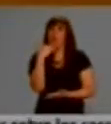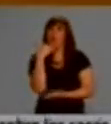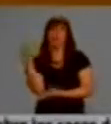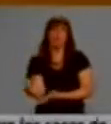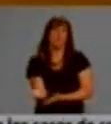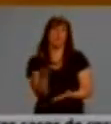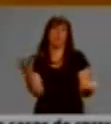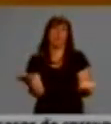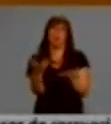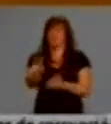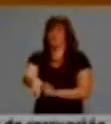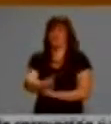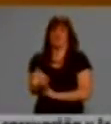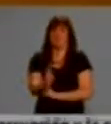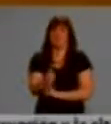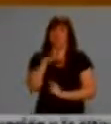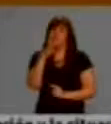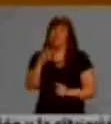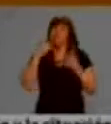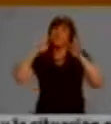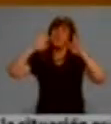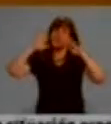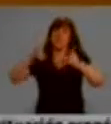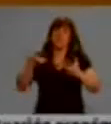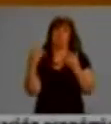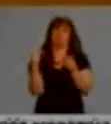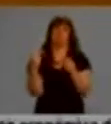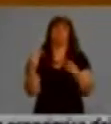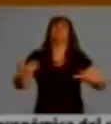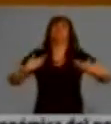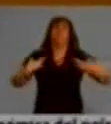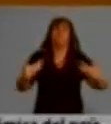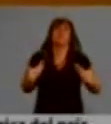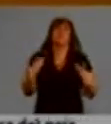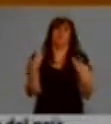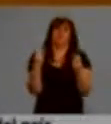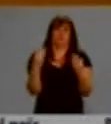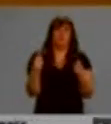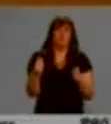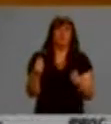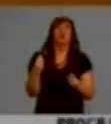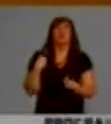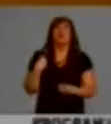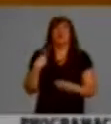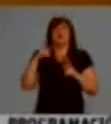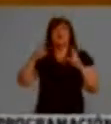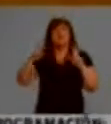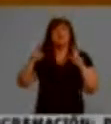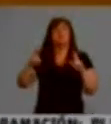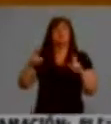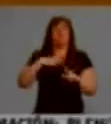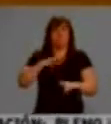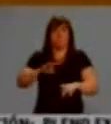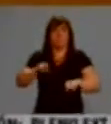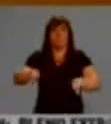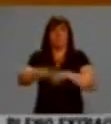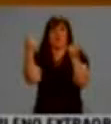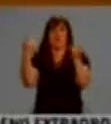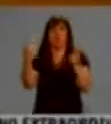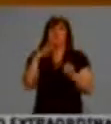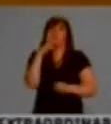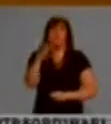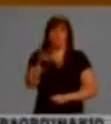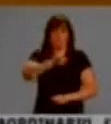señoría. Hay mucho esfuerzo y mucho sufrimiento en juego y muchas esperanzas que pueden truncarse